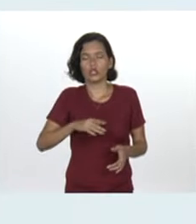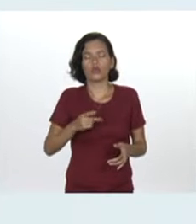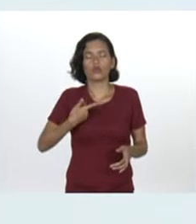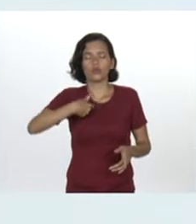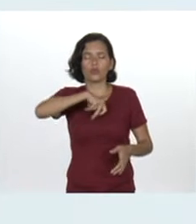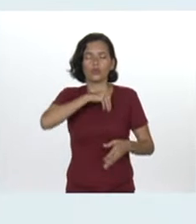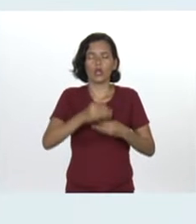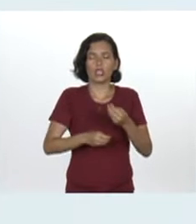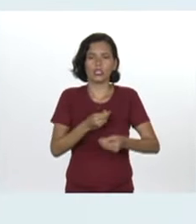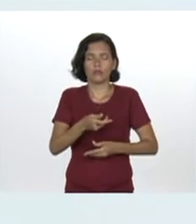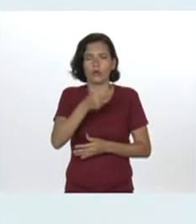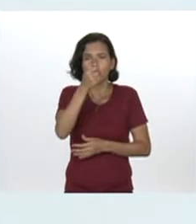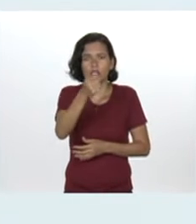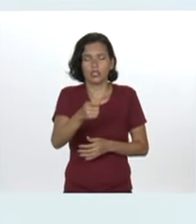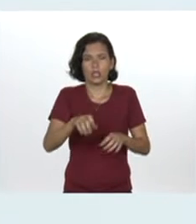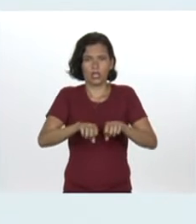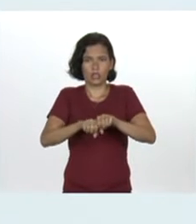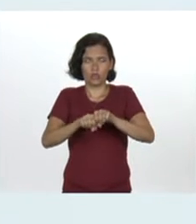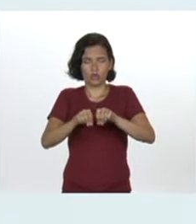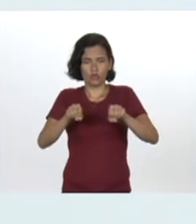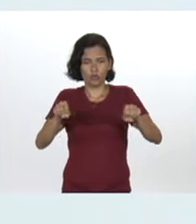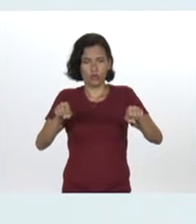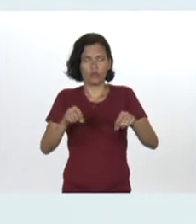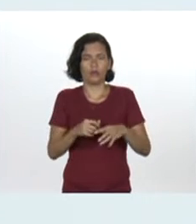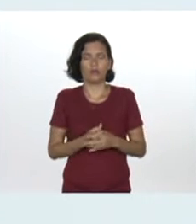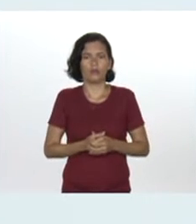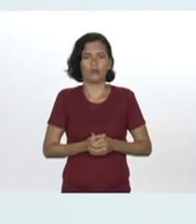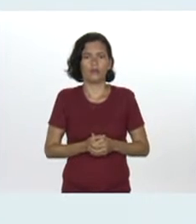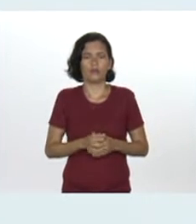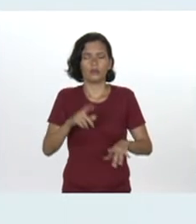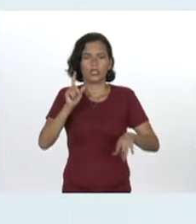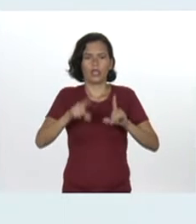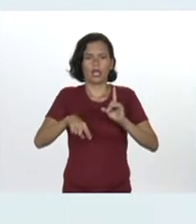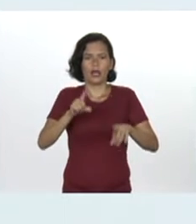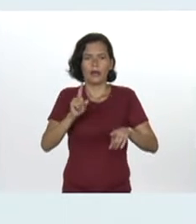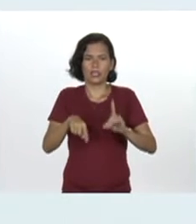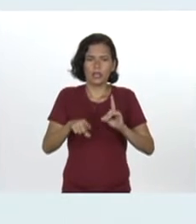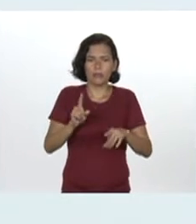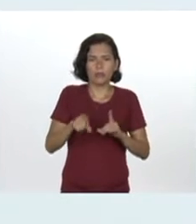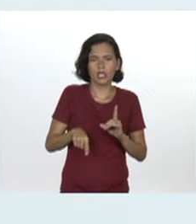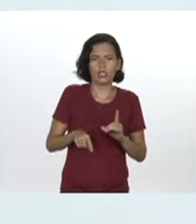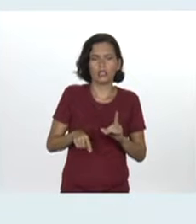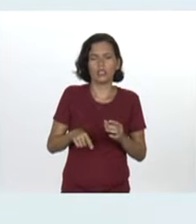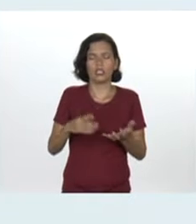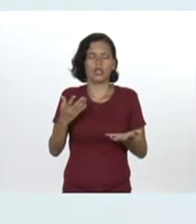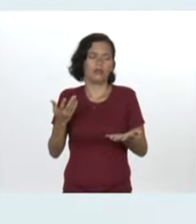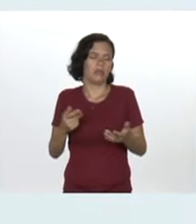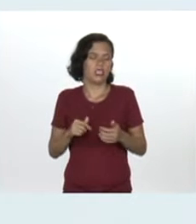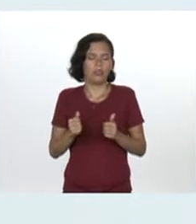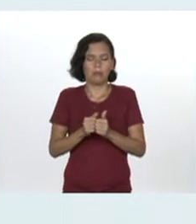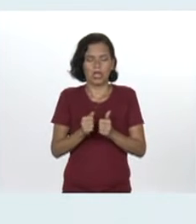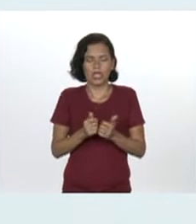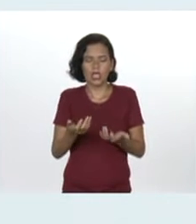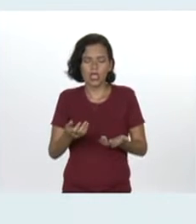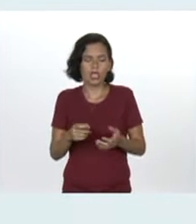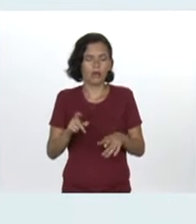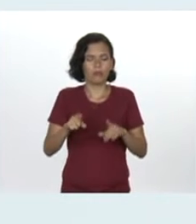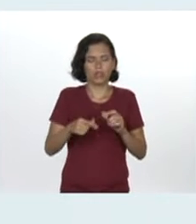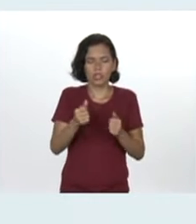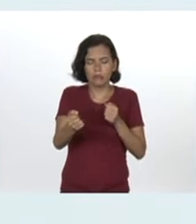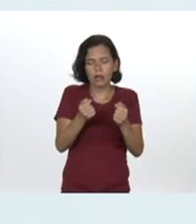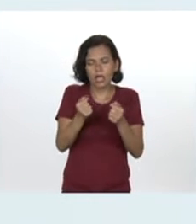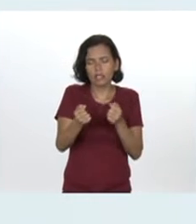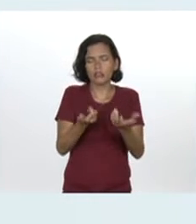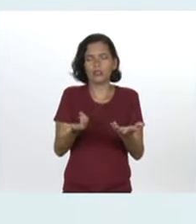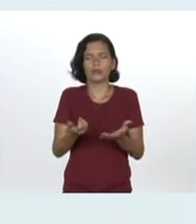hacemos entrega de un tubo rígido, que a veces depende del material, puede ser madera, depende de